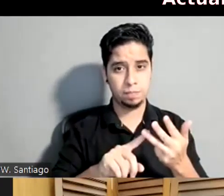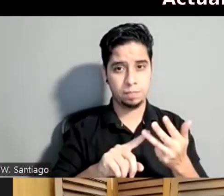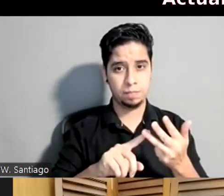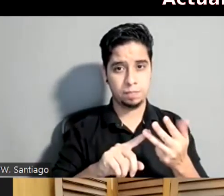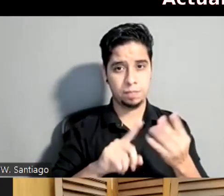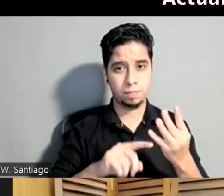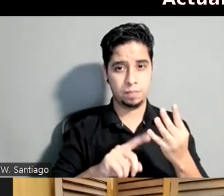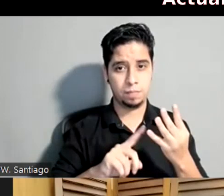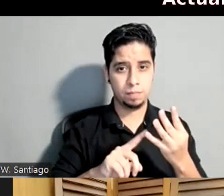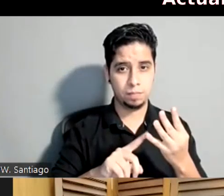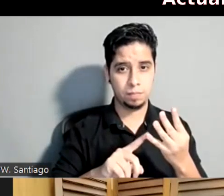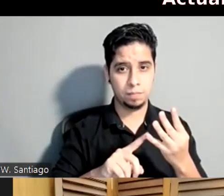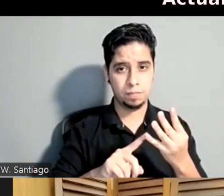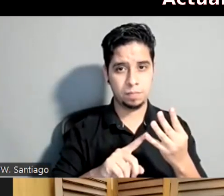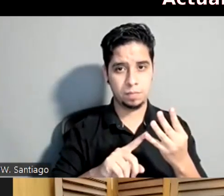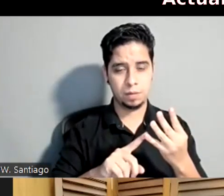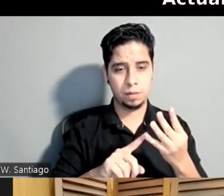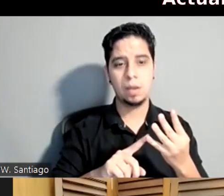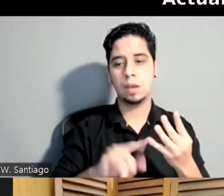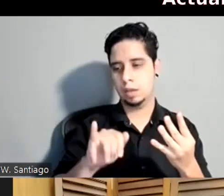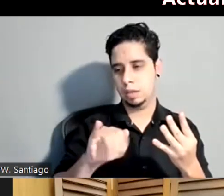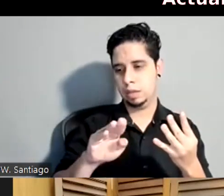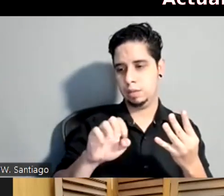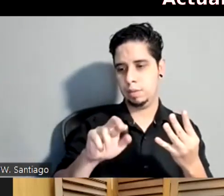O cuatro, iberoamericano.